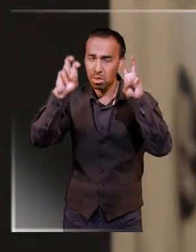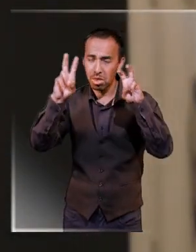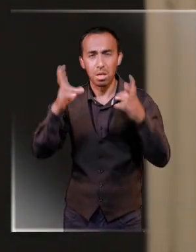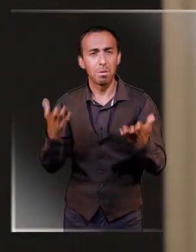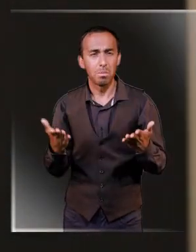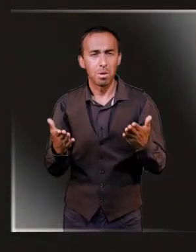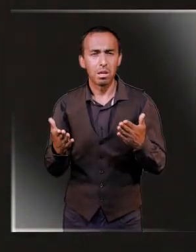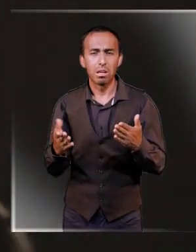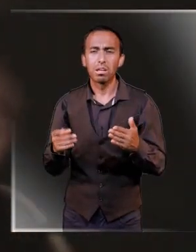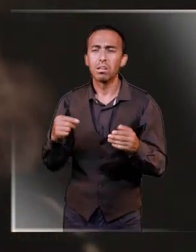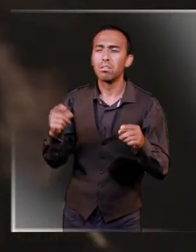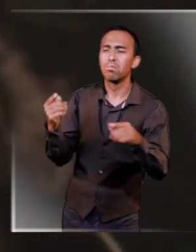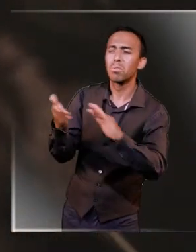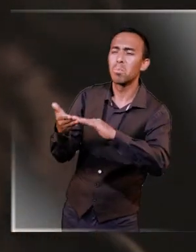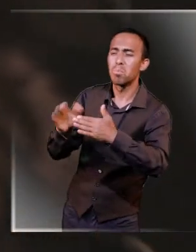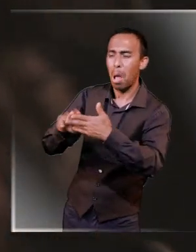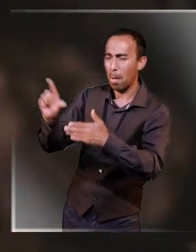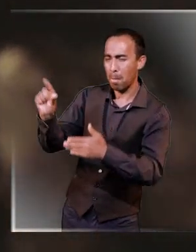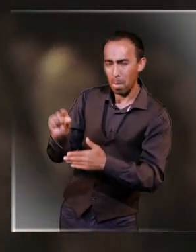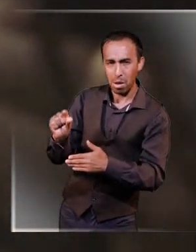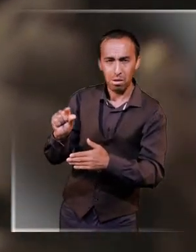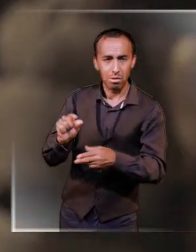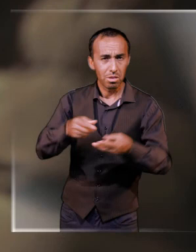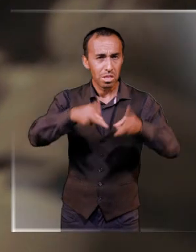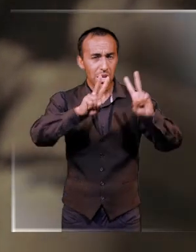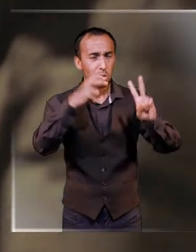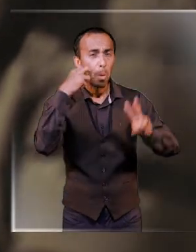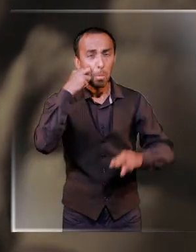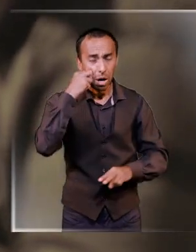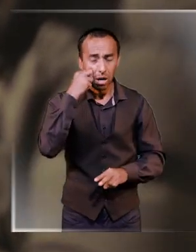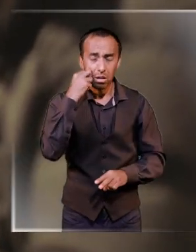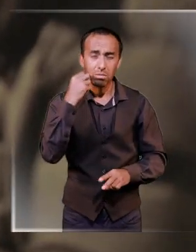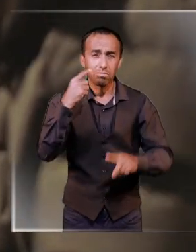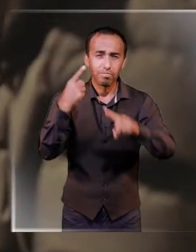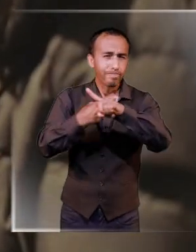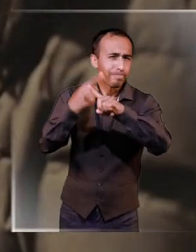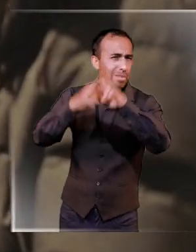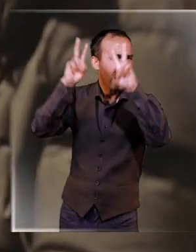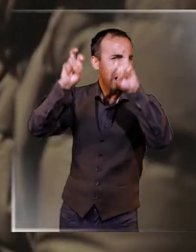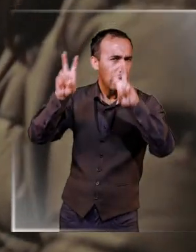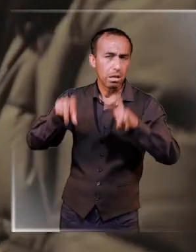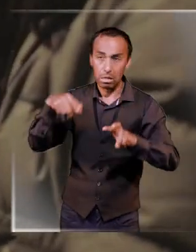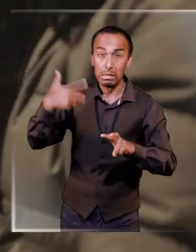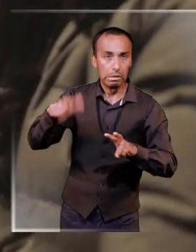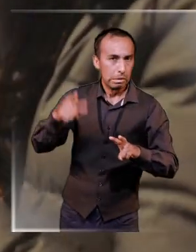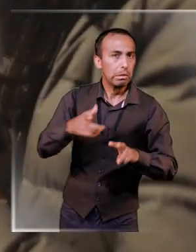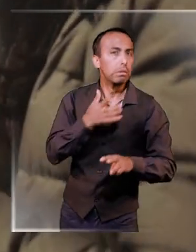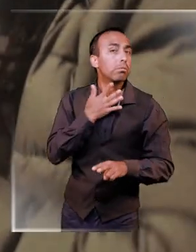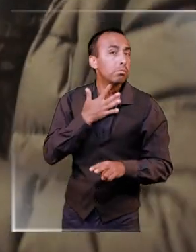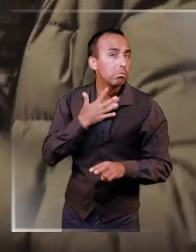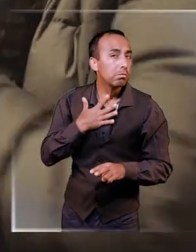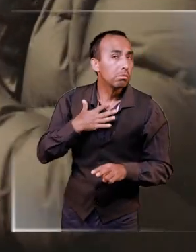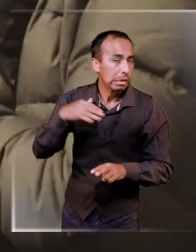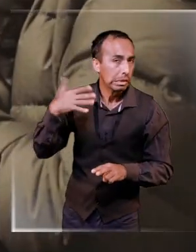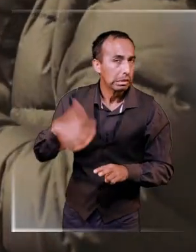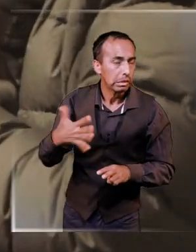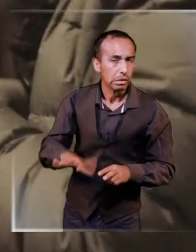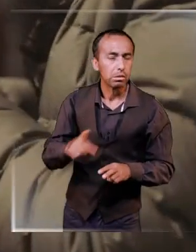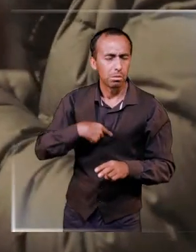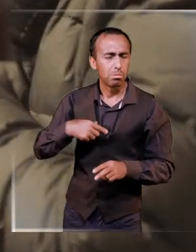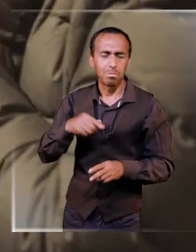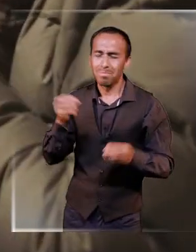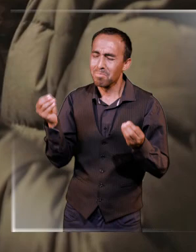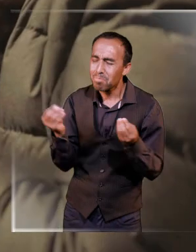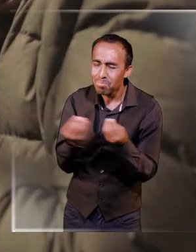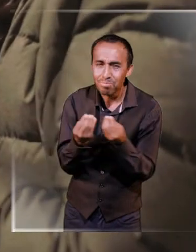igualdad, que hablara desde las minorías, desde las disidencias, desde los derechos humanos. Y ha sido súper